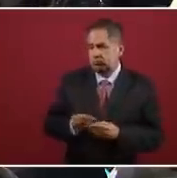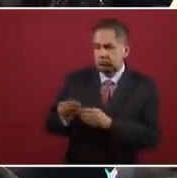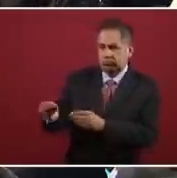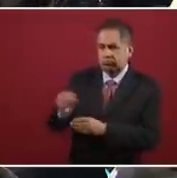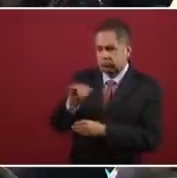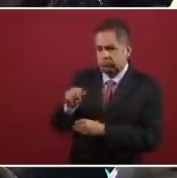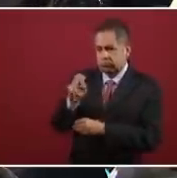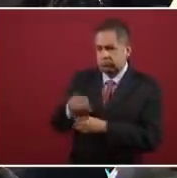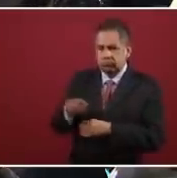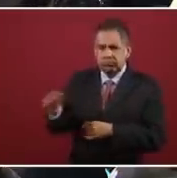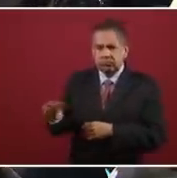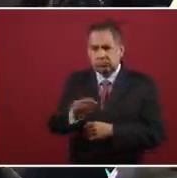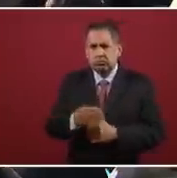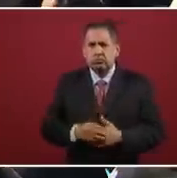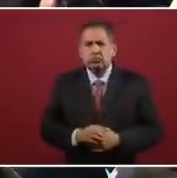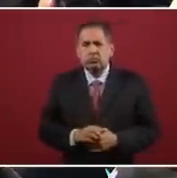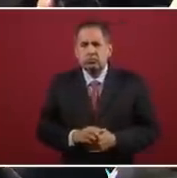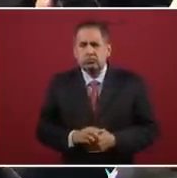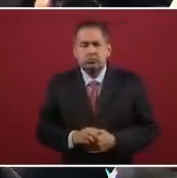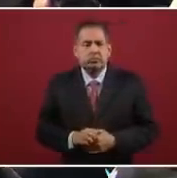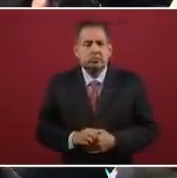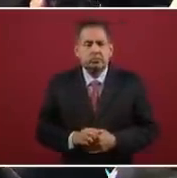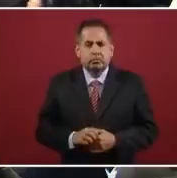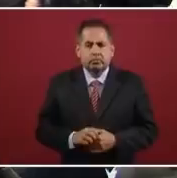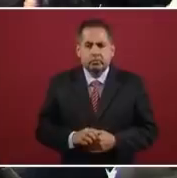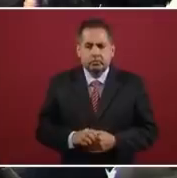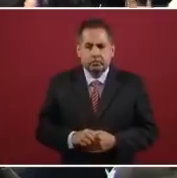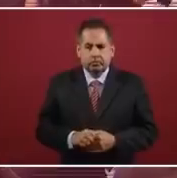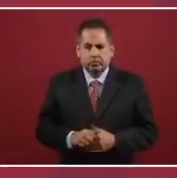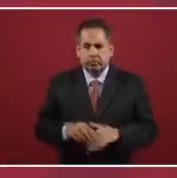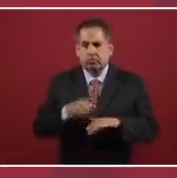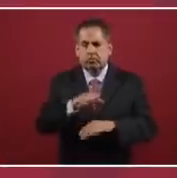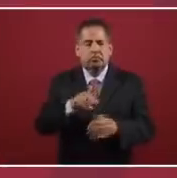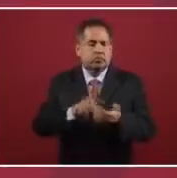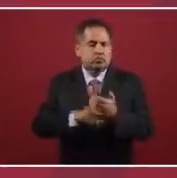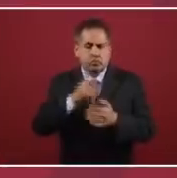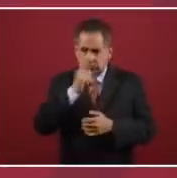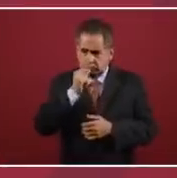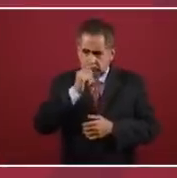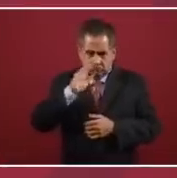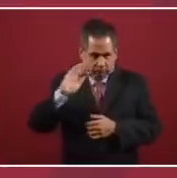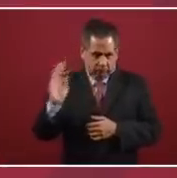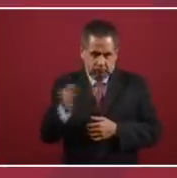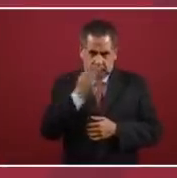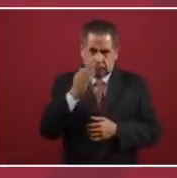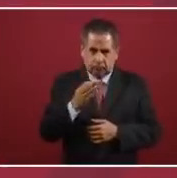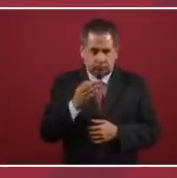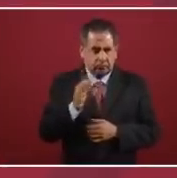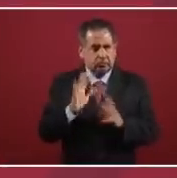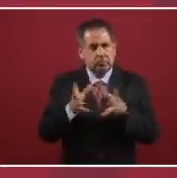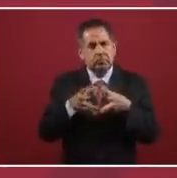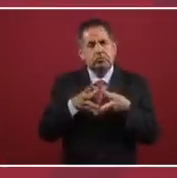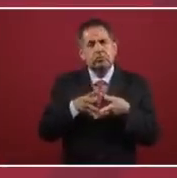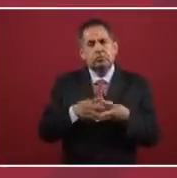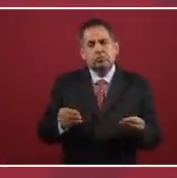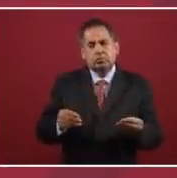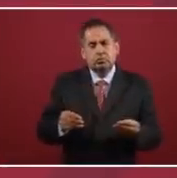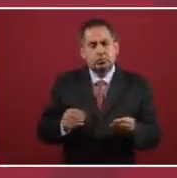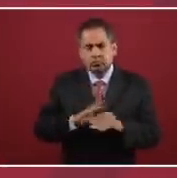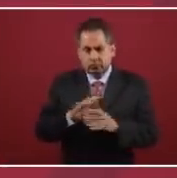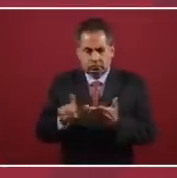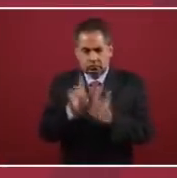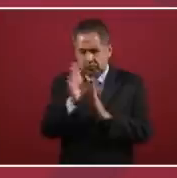Bueno, por medio de Jesús. Jesús, acerca a la Policía Federal, que ya desapareció de acuerdo a